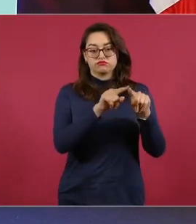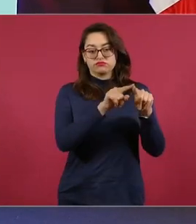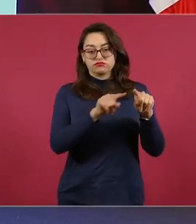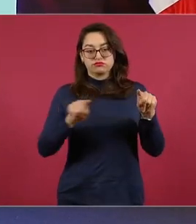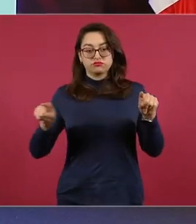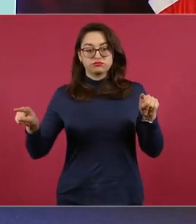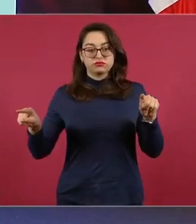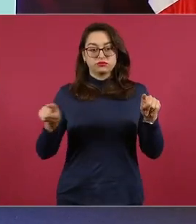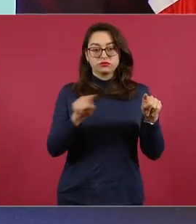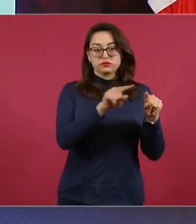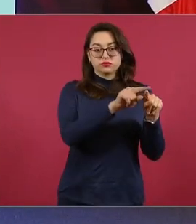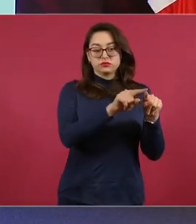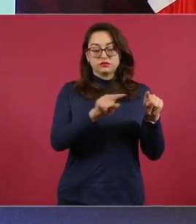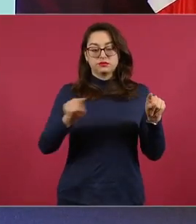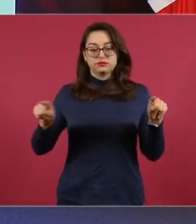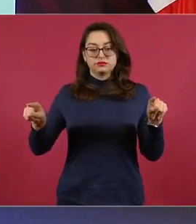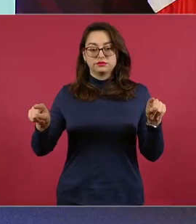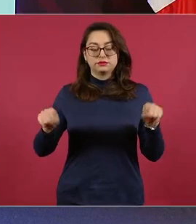Es este.